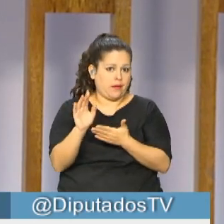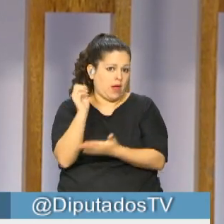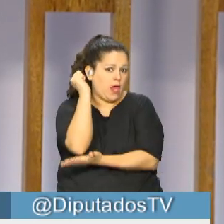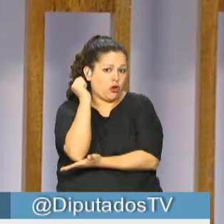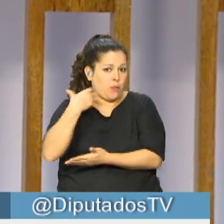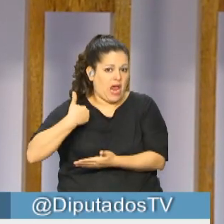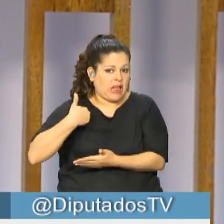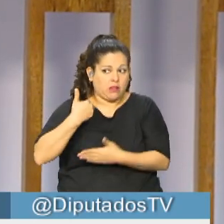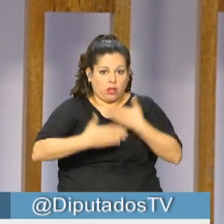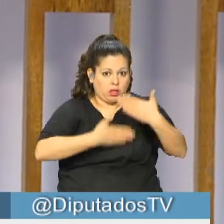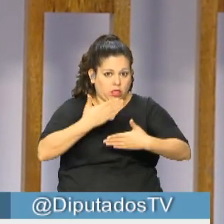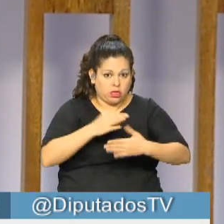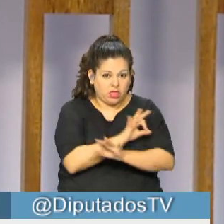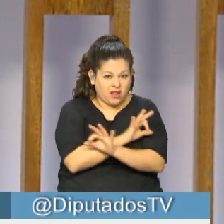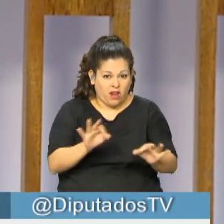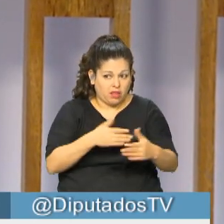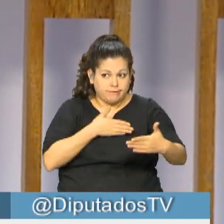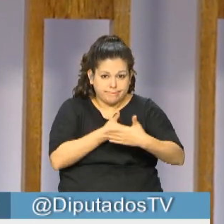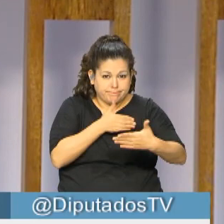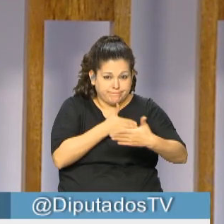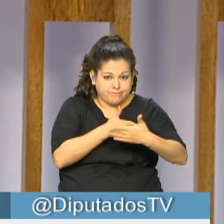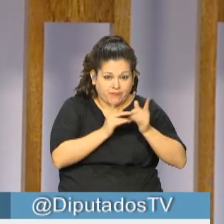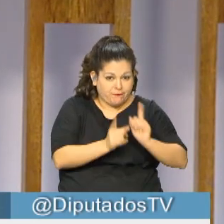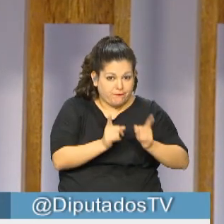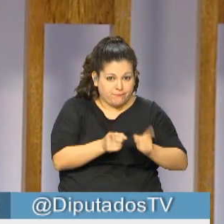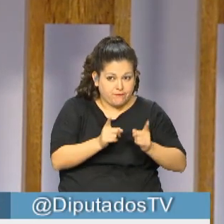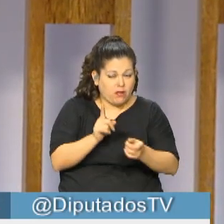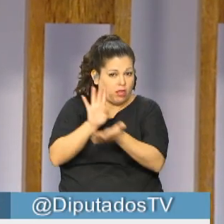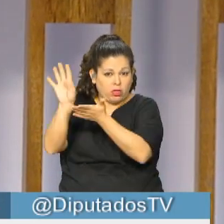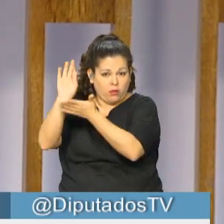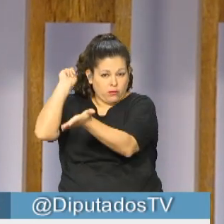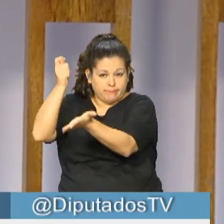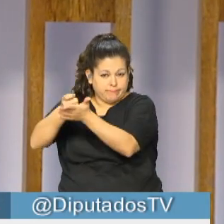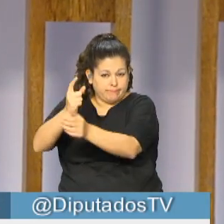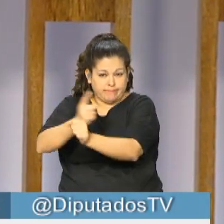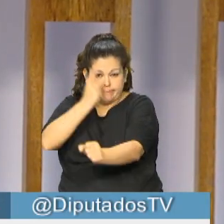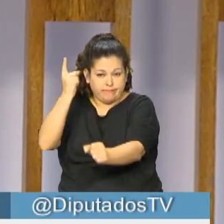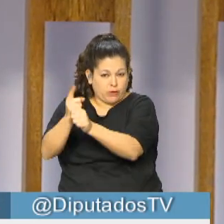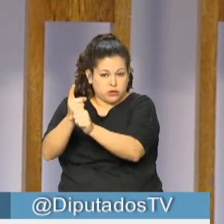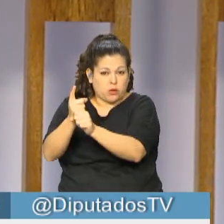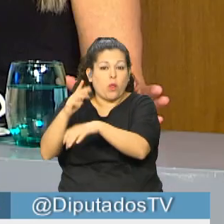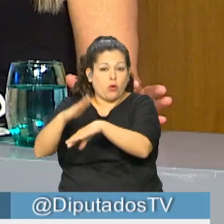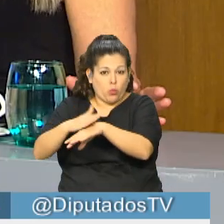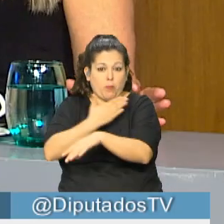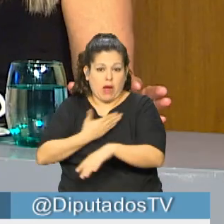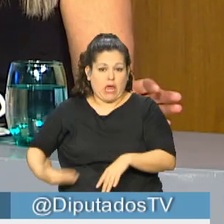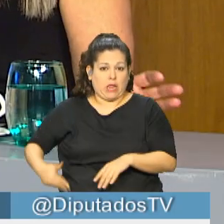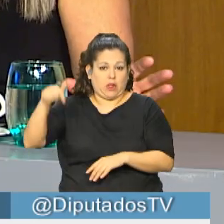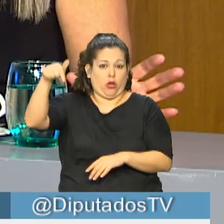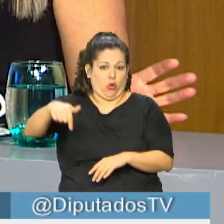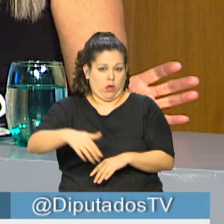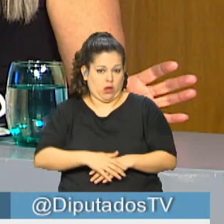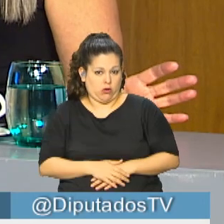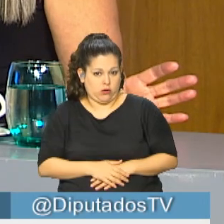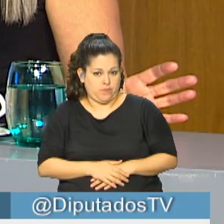no empieza a funcionar y sigue estancada, no vamos a poder pagar ningún gobierno Ahora, los compromisos asumidos por este gobierno. Una cosa indiscutible es la generación